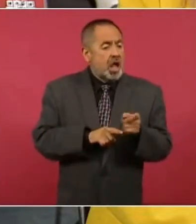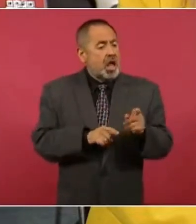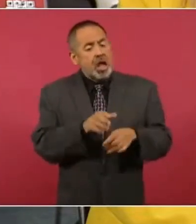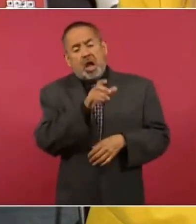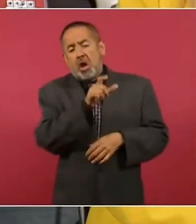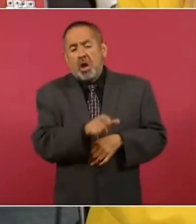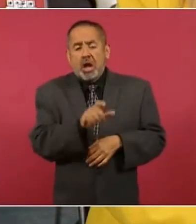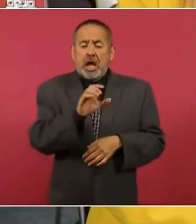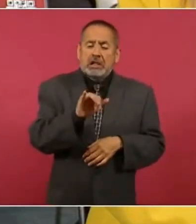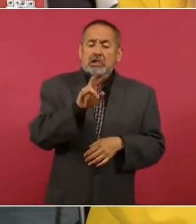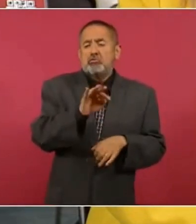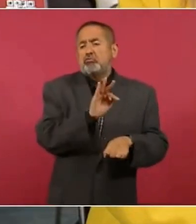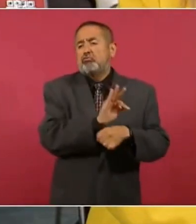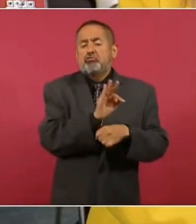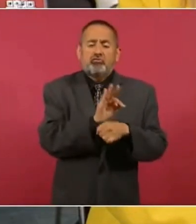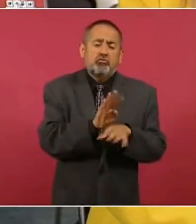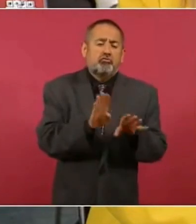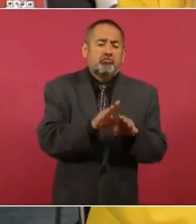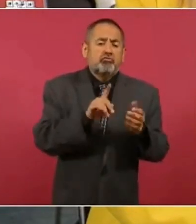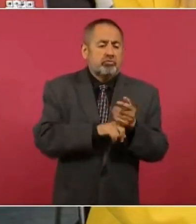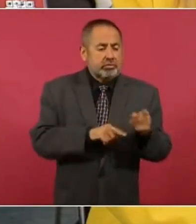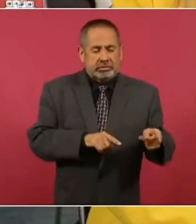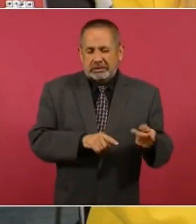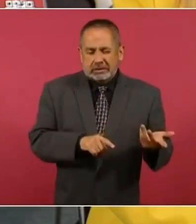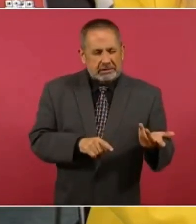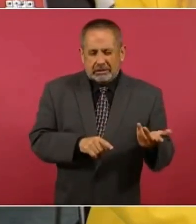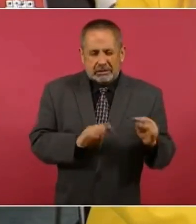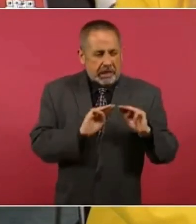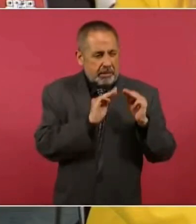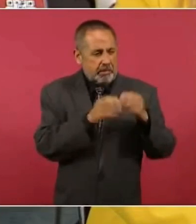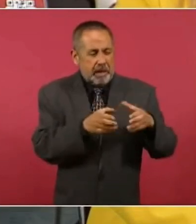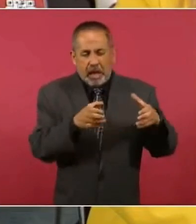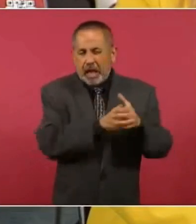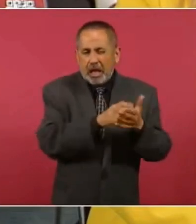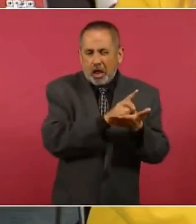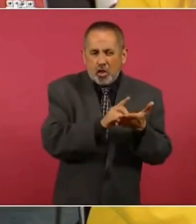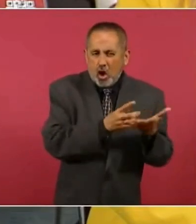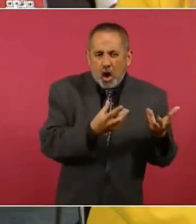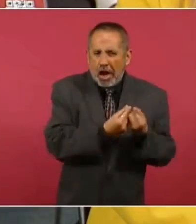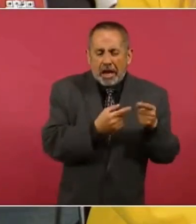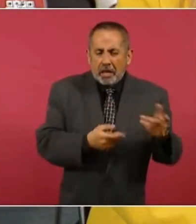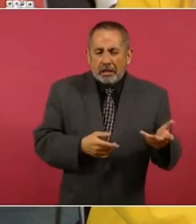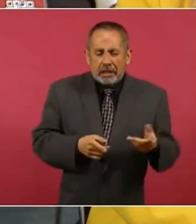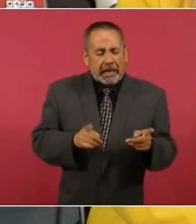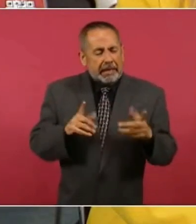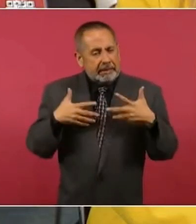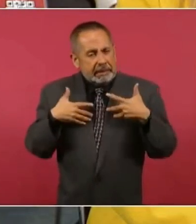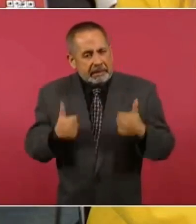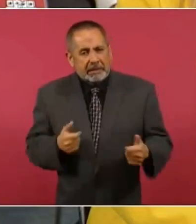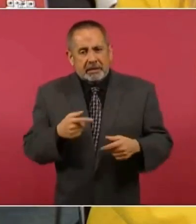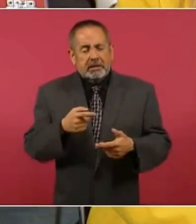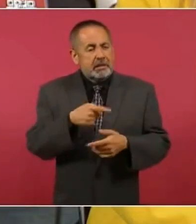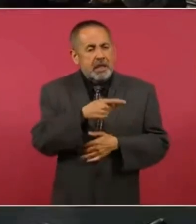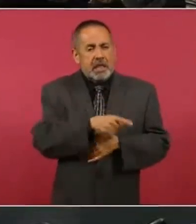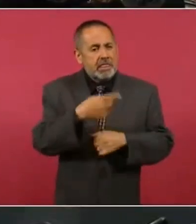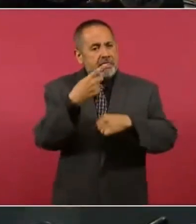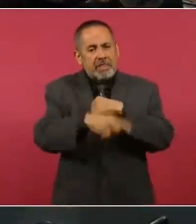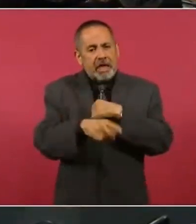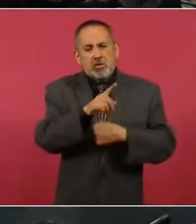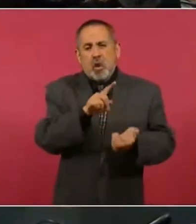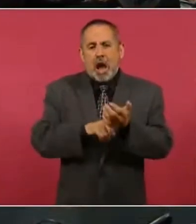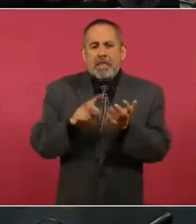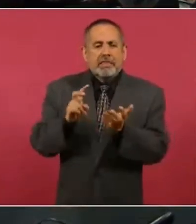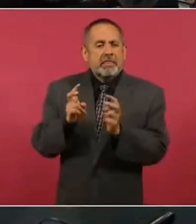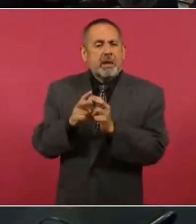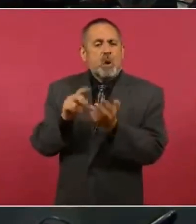civil y lo defendieron y a la vez también a los intereses de un cártel de la droga, para ver si entienden el daño que le hacen a Tamaulipas y a